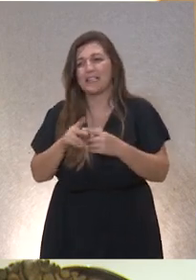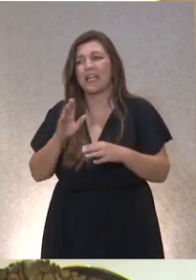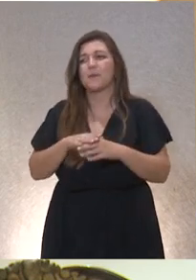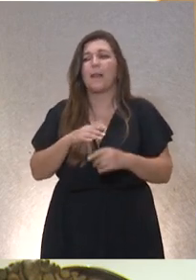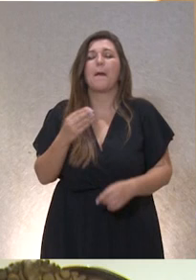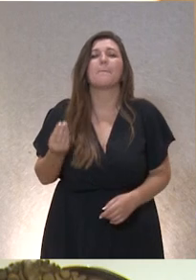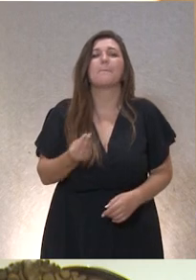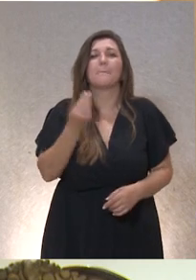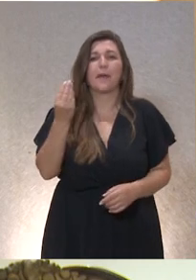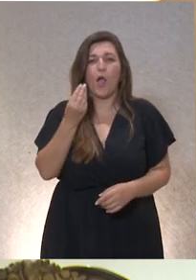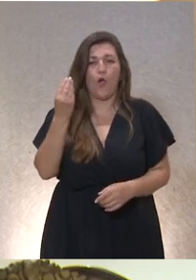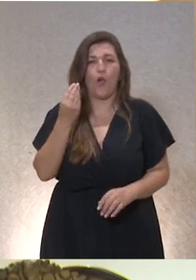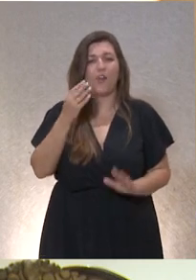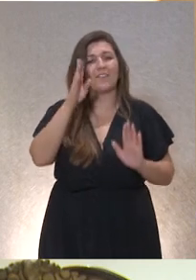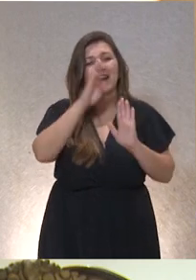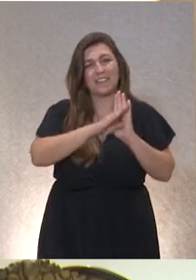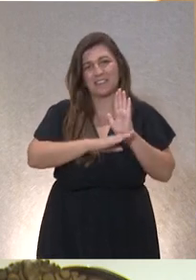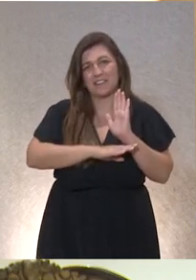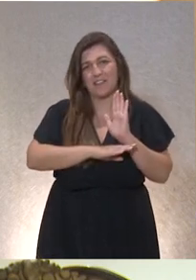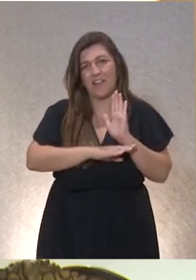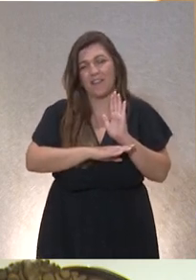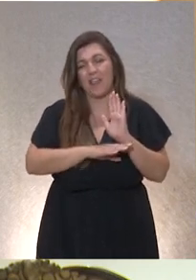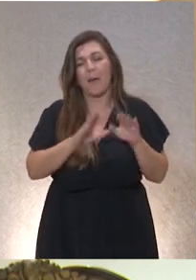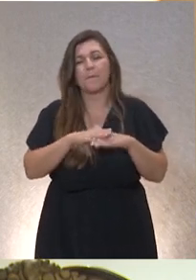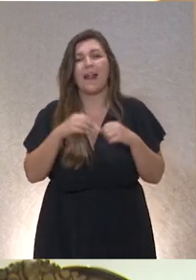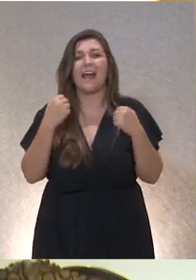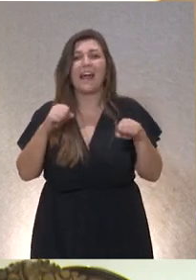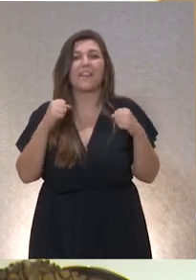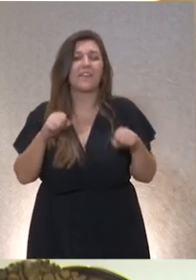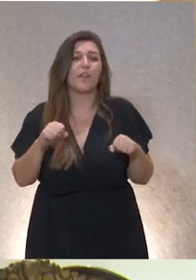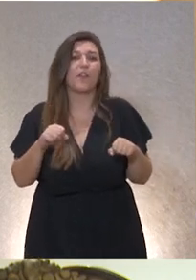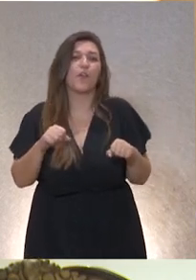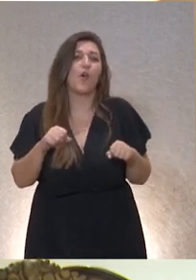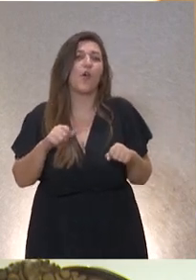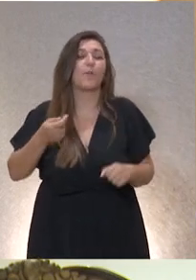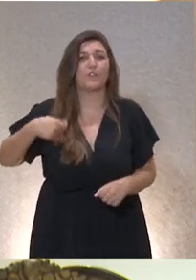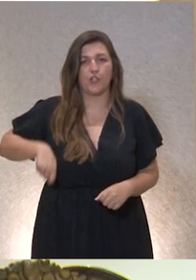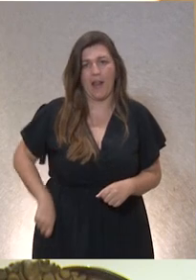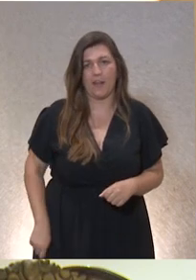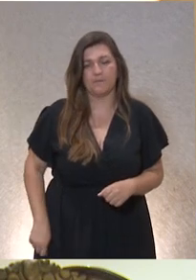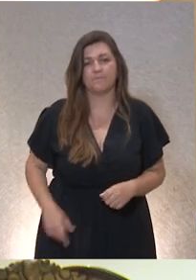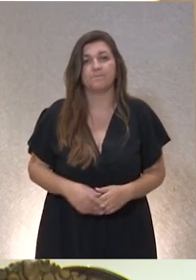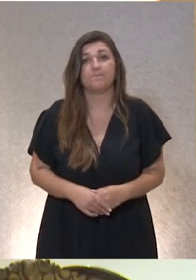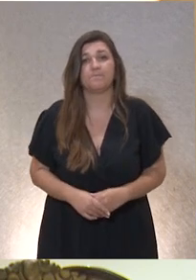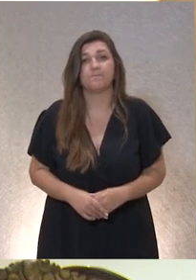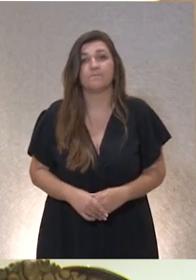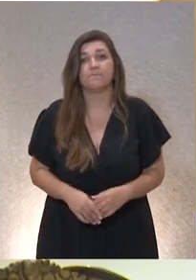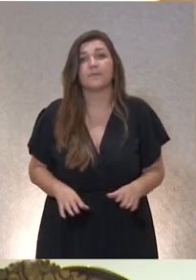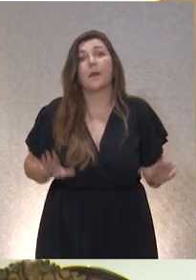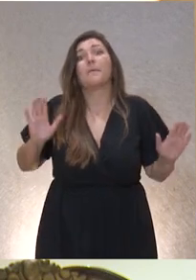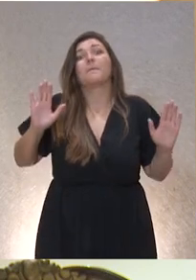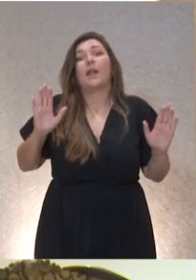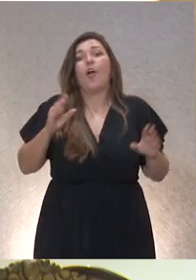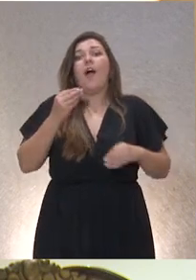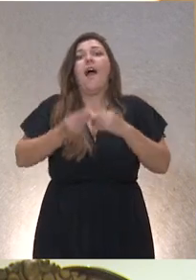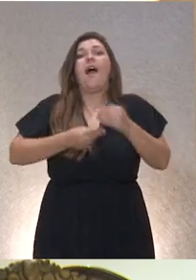los los estándares éticos para el ejercicio profesional lo que no está claro que haya voluntad de aplicarlo por